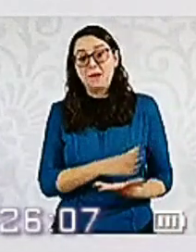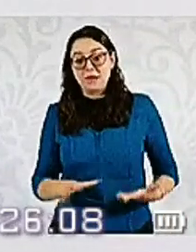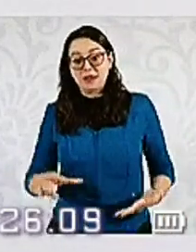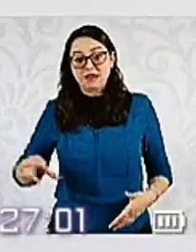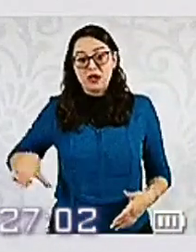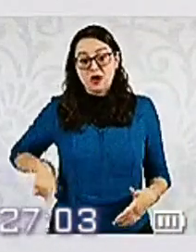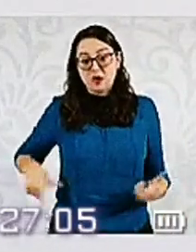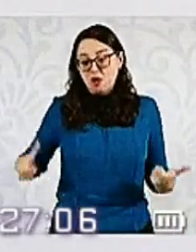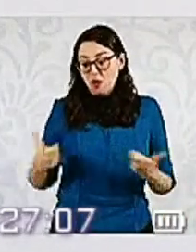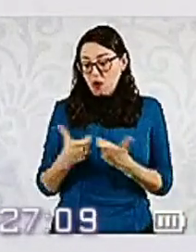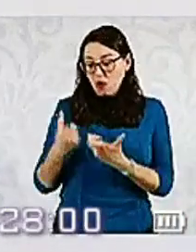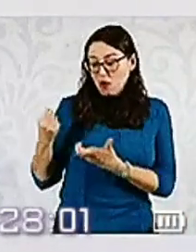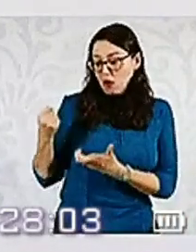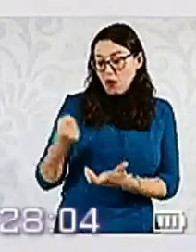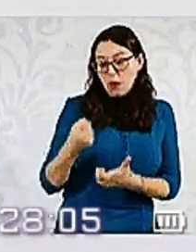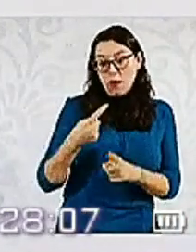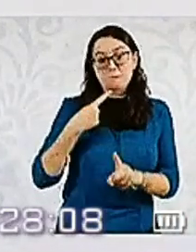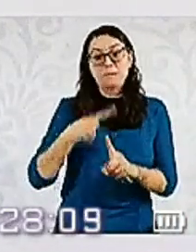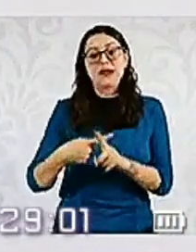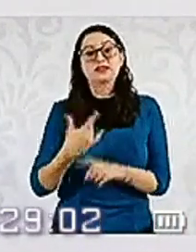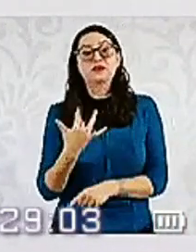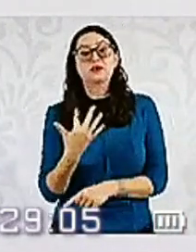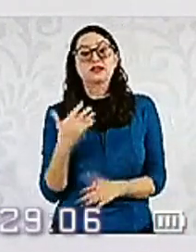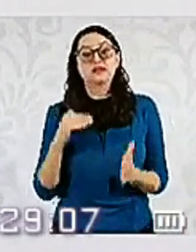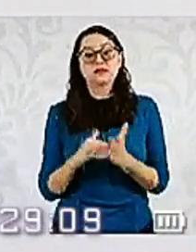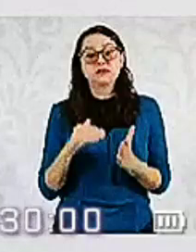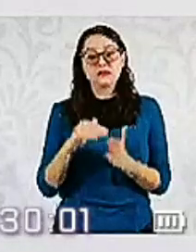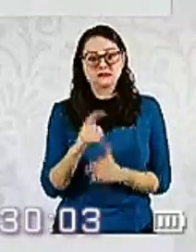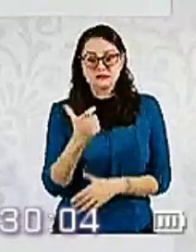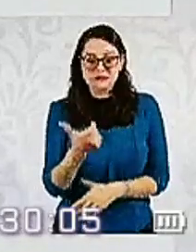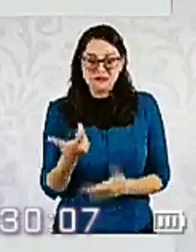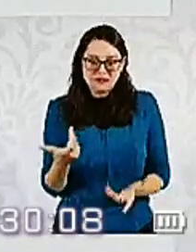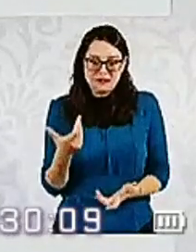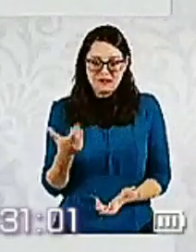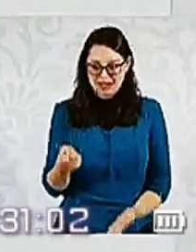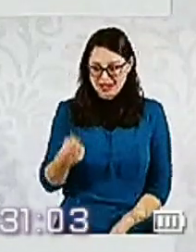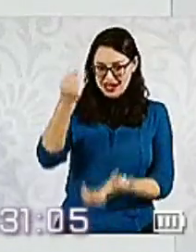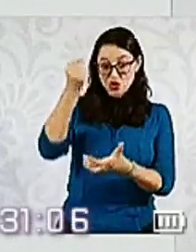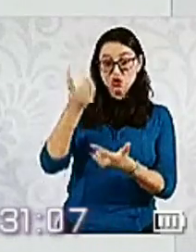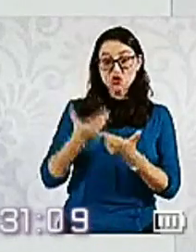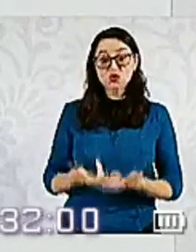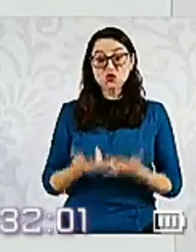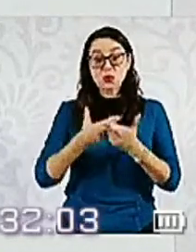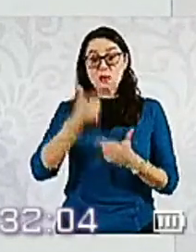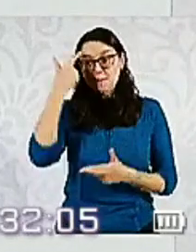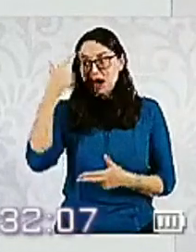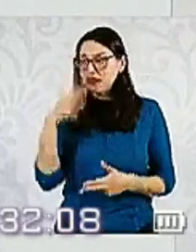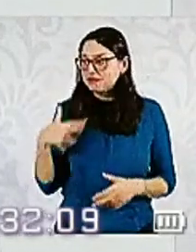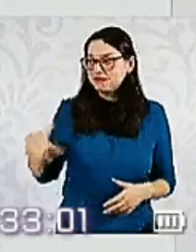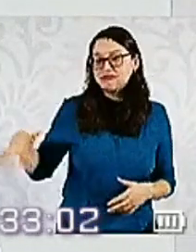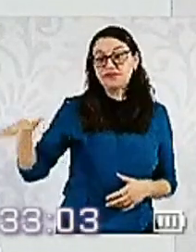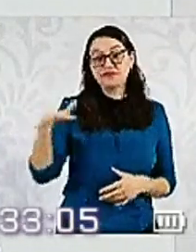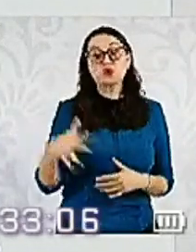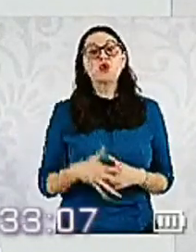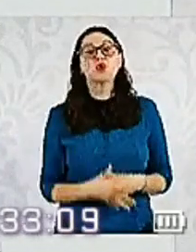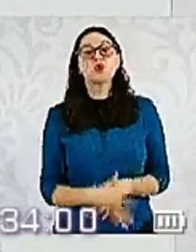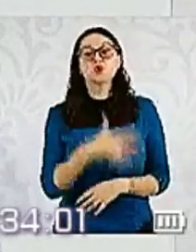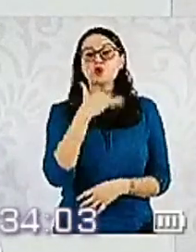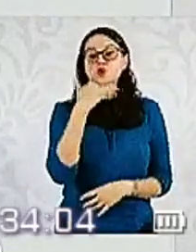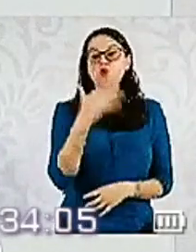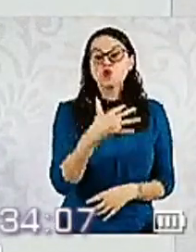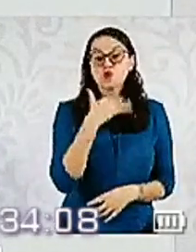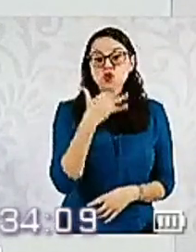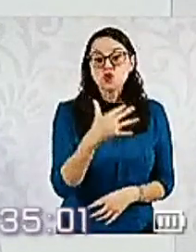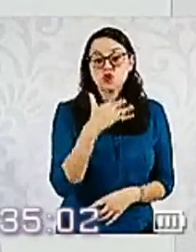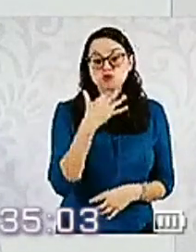unos 50,000 millones de pesos. Con eso se pueden hacer muchas cosas. El ir acabando con la corrupción, y ustedes lo vieron,